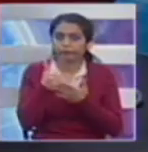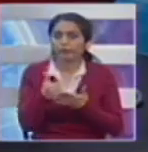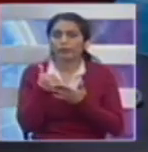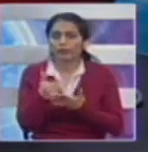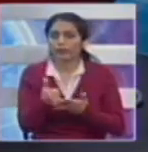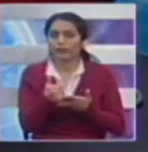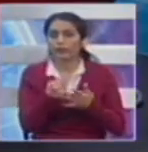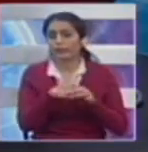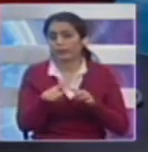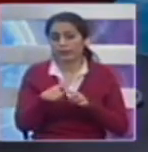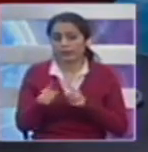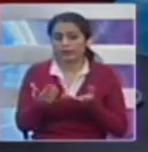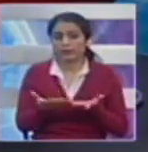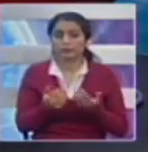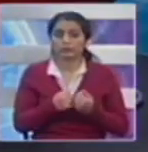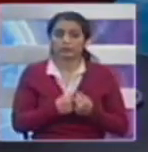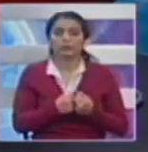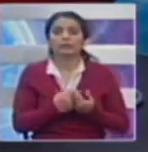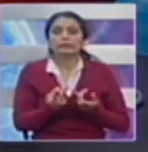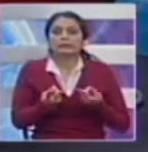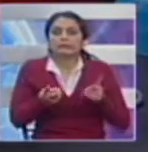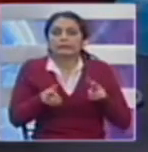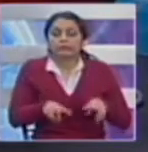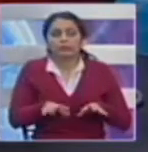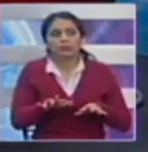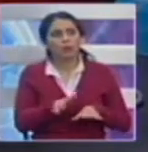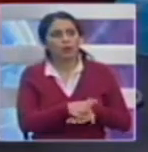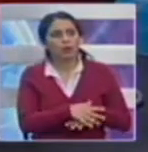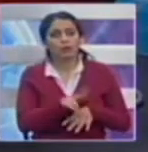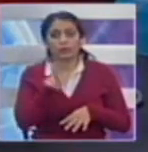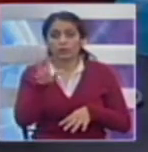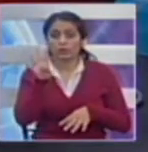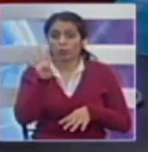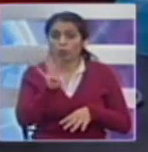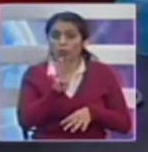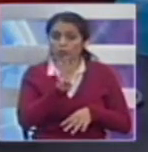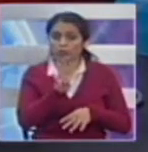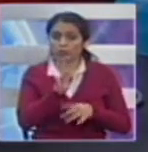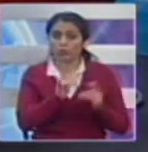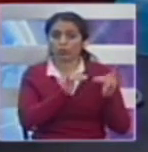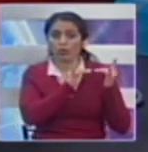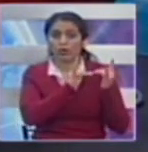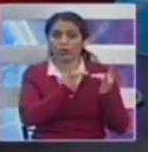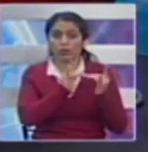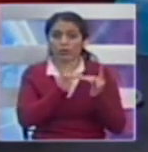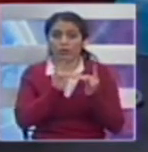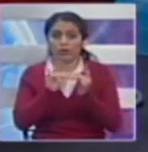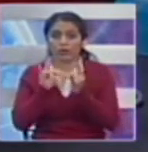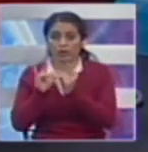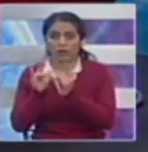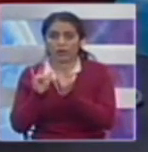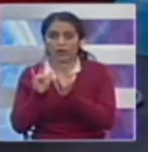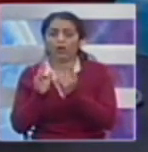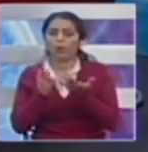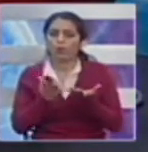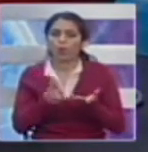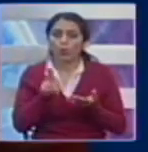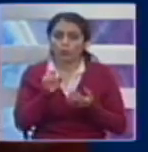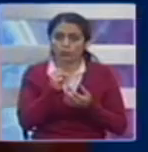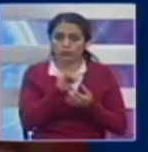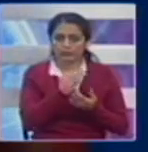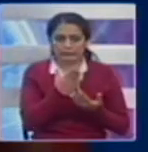emergencia y UCI, donde incluso van a haber 34 camas de UCI, que es unidad de cuidados intensivos, que